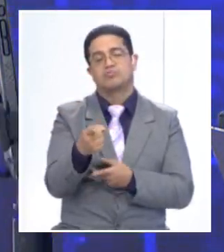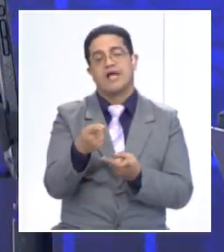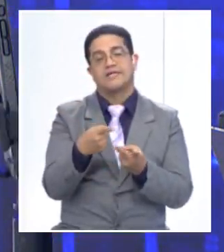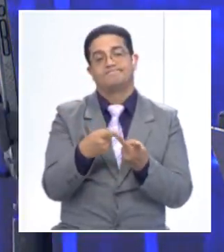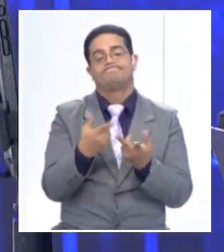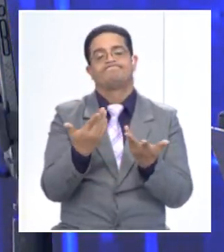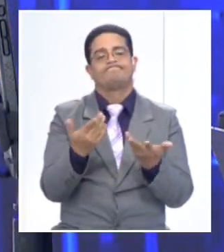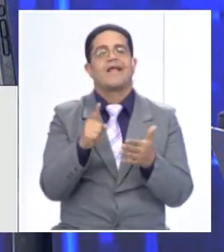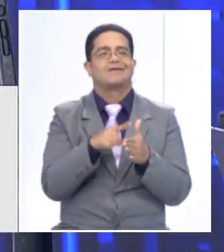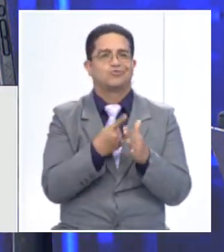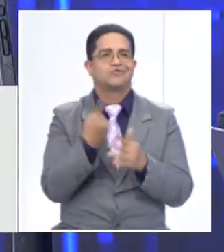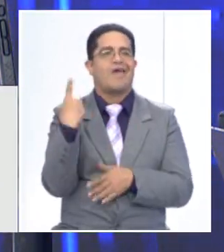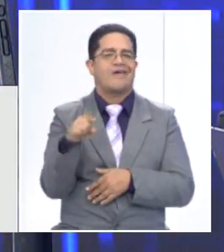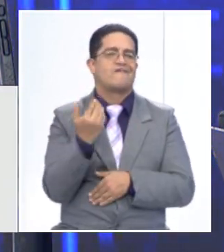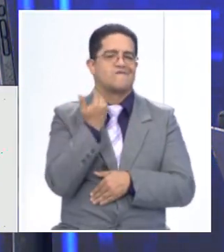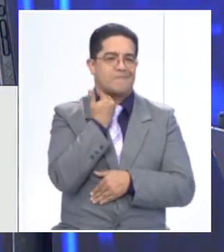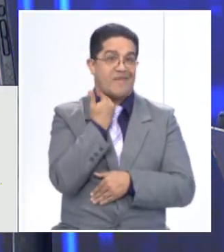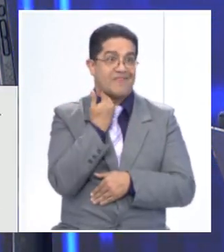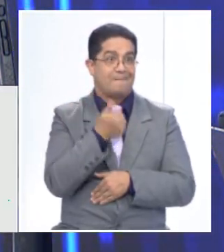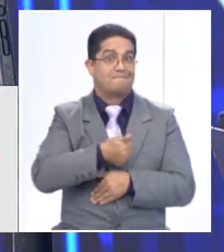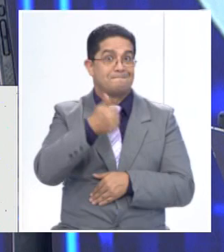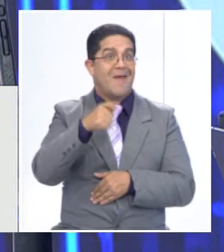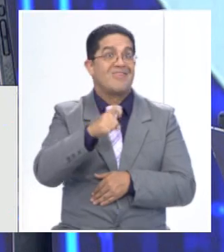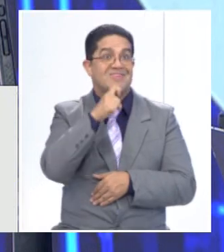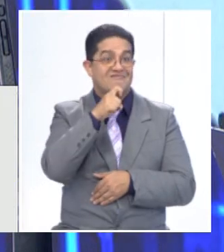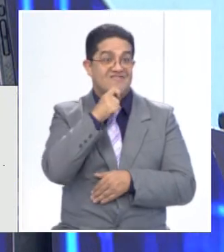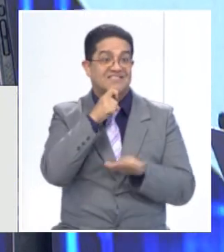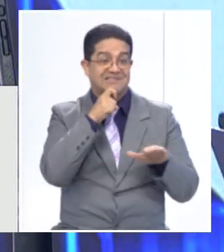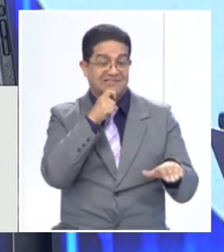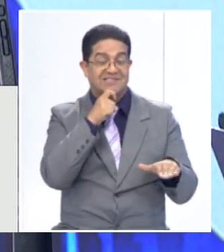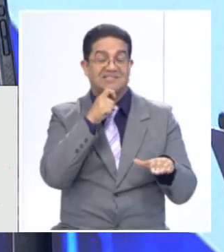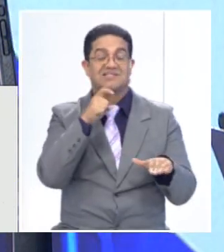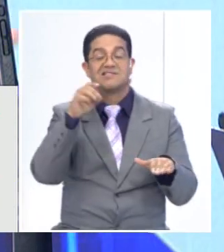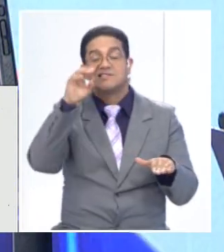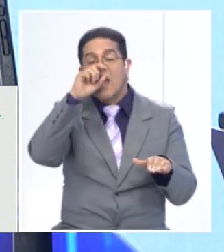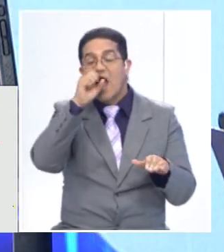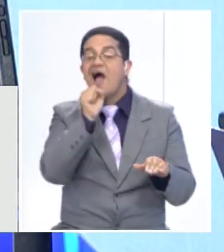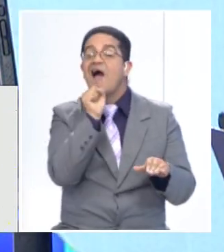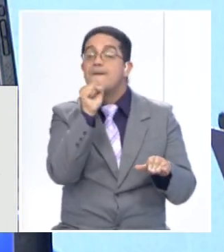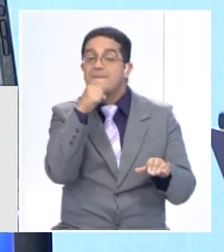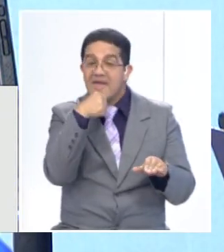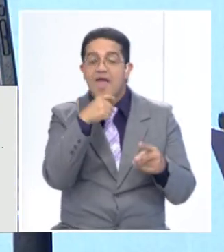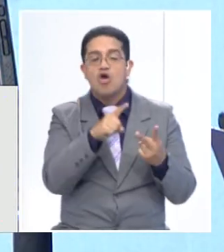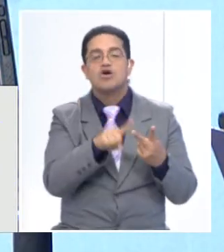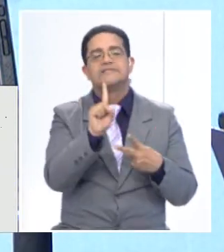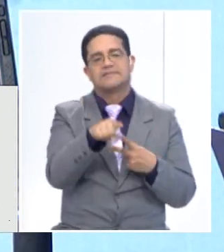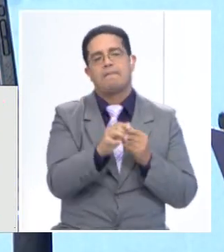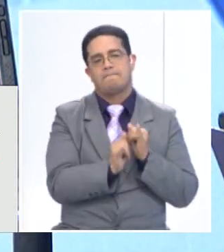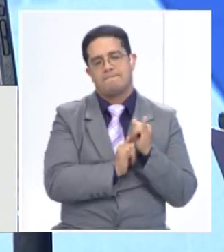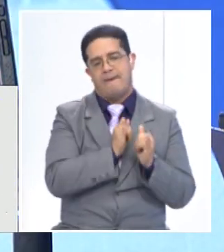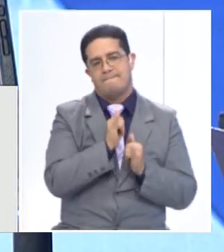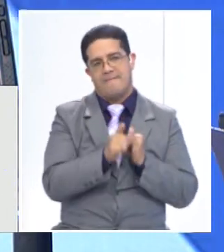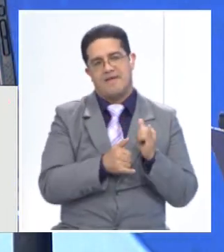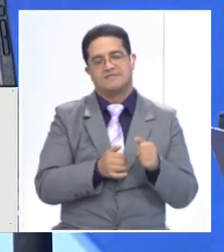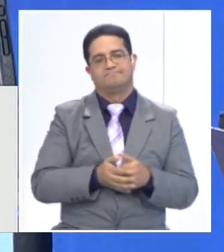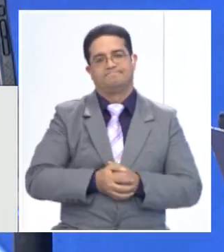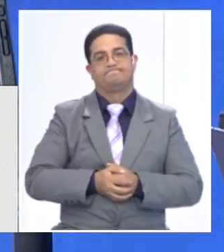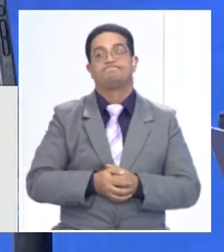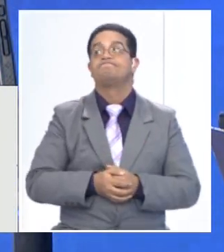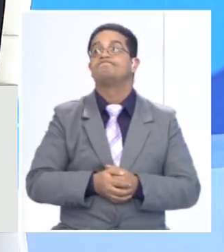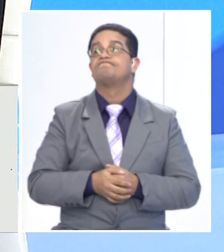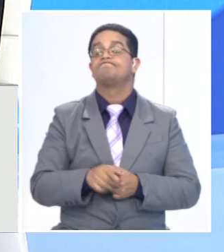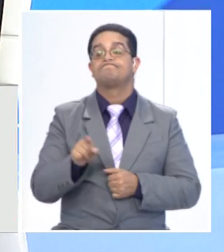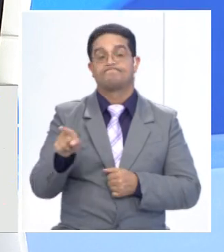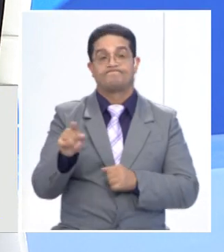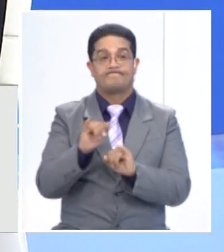hay patología más frecuente y más complicada en los ancianos y en los pacientes más pequeñitos, en los pacientes lactantes. Bueno, ya que